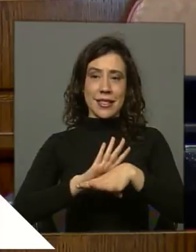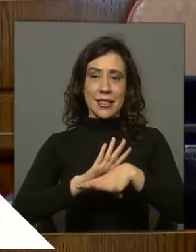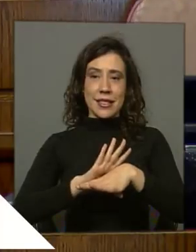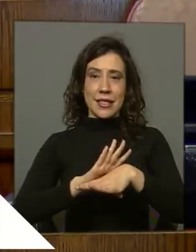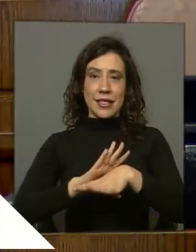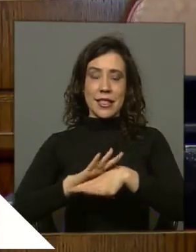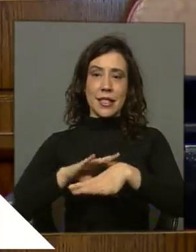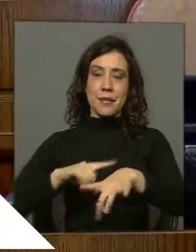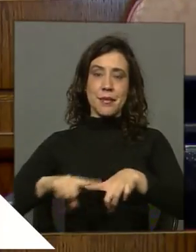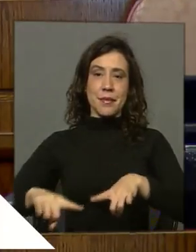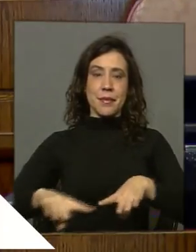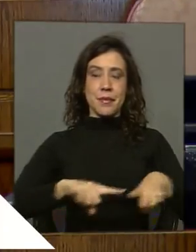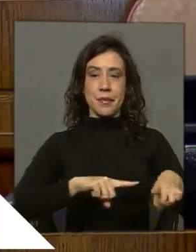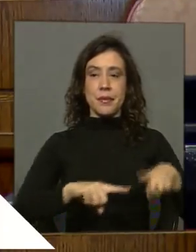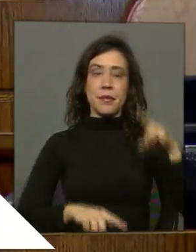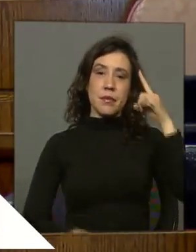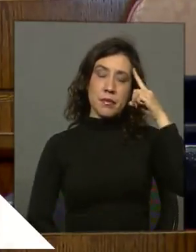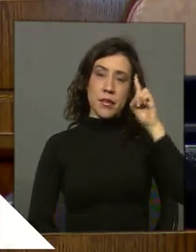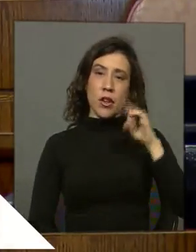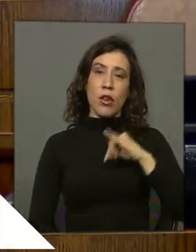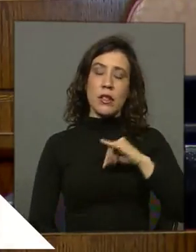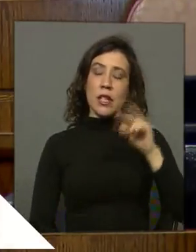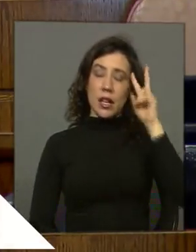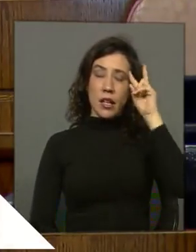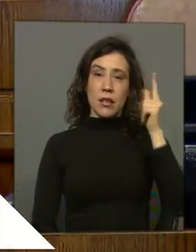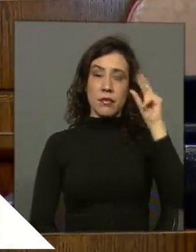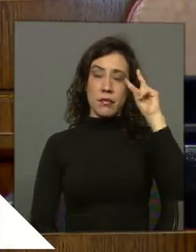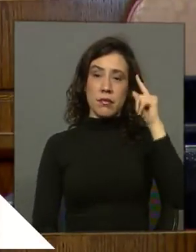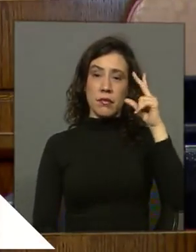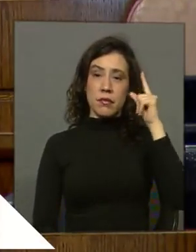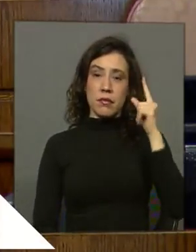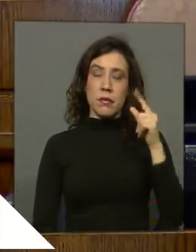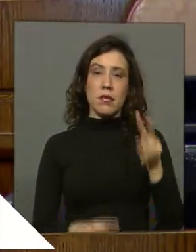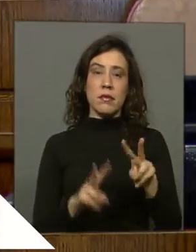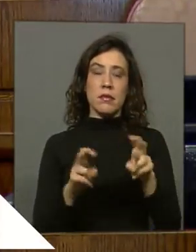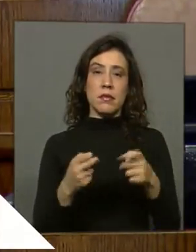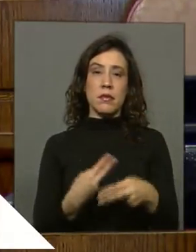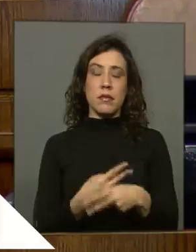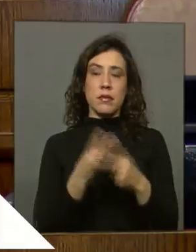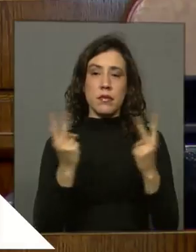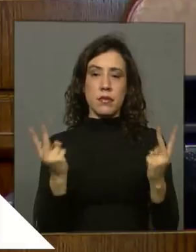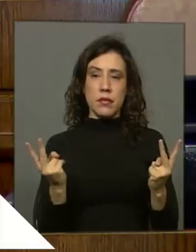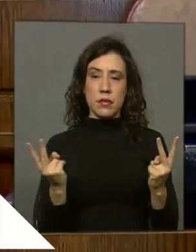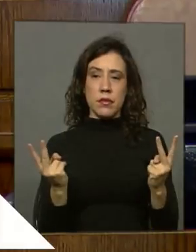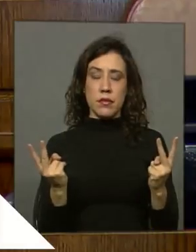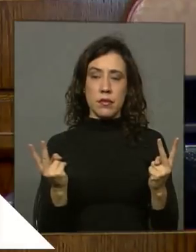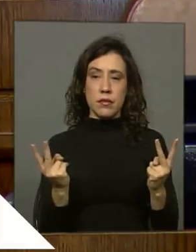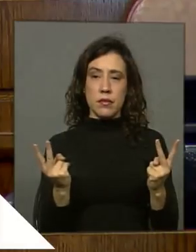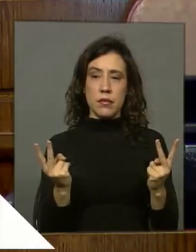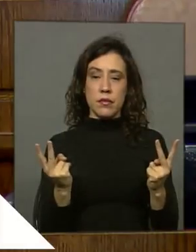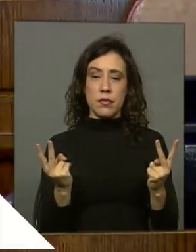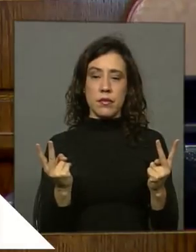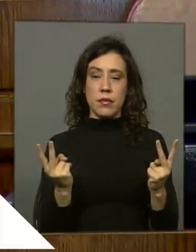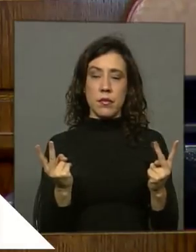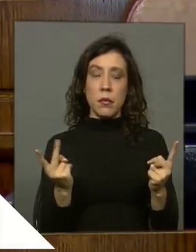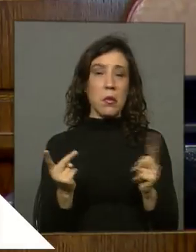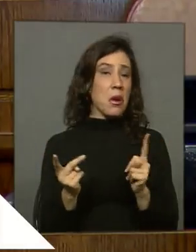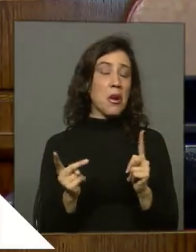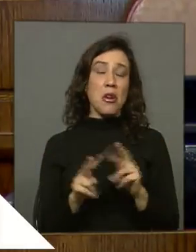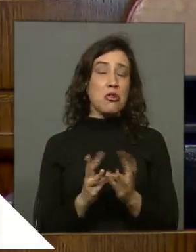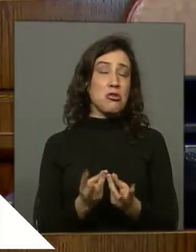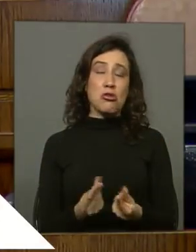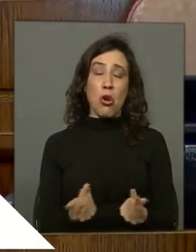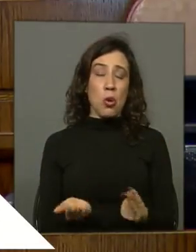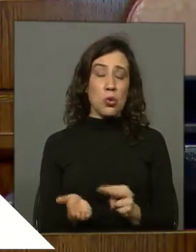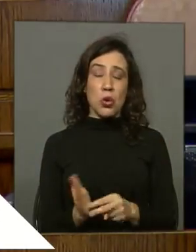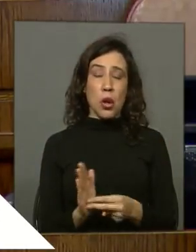coordinadas pero no seguir creando aparataje público que en términos prácticos no va a resolver el